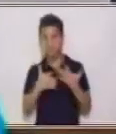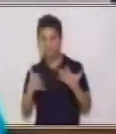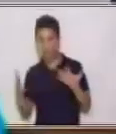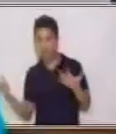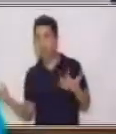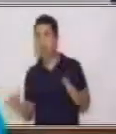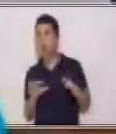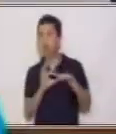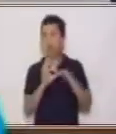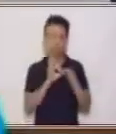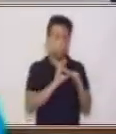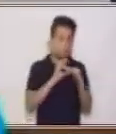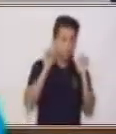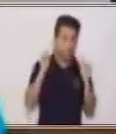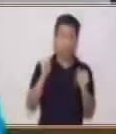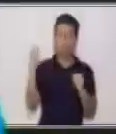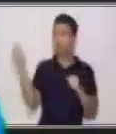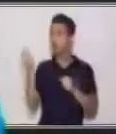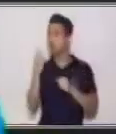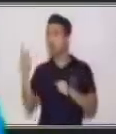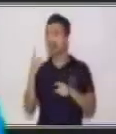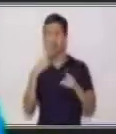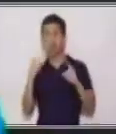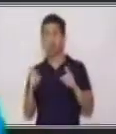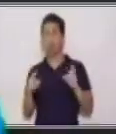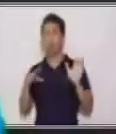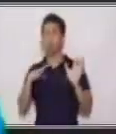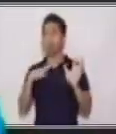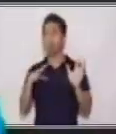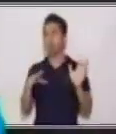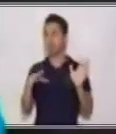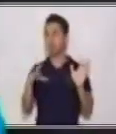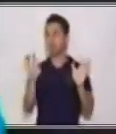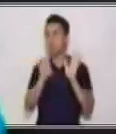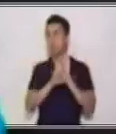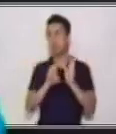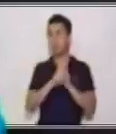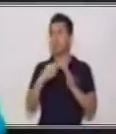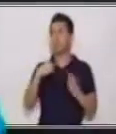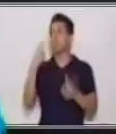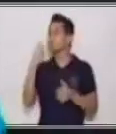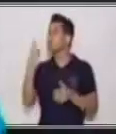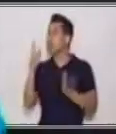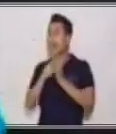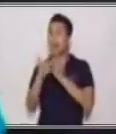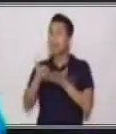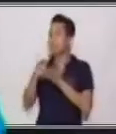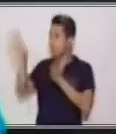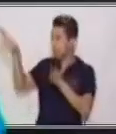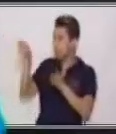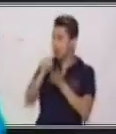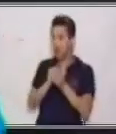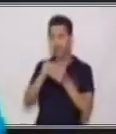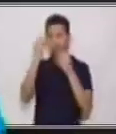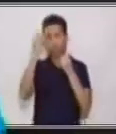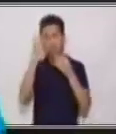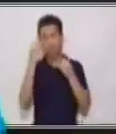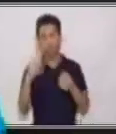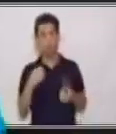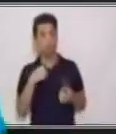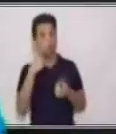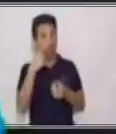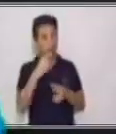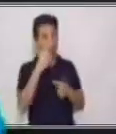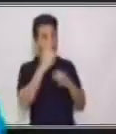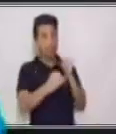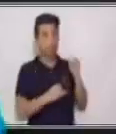lugar esta información, debes de tener presente el no omitir de dónde lo sacaste. Entonces,